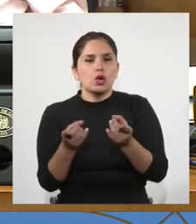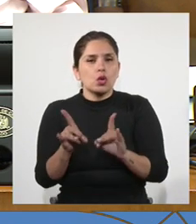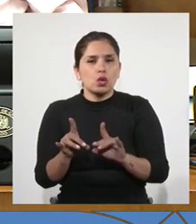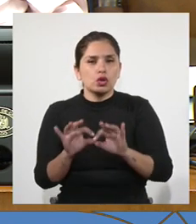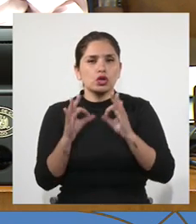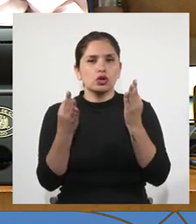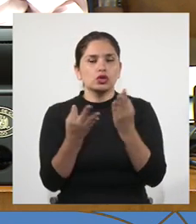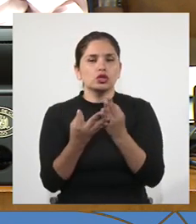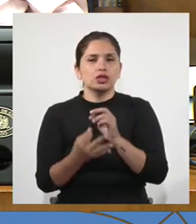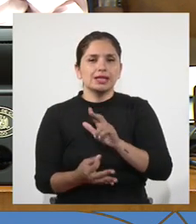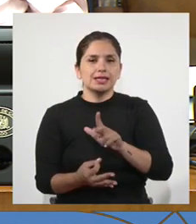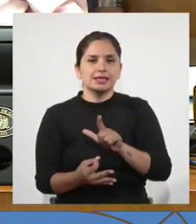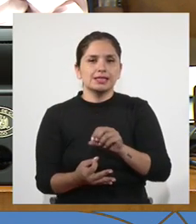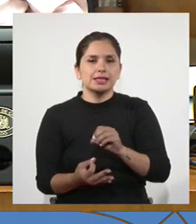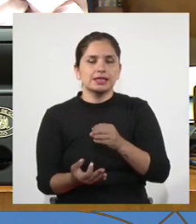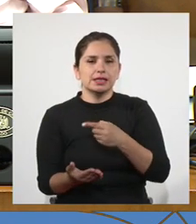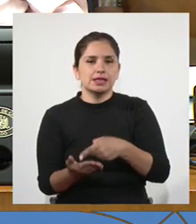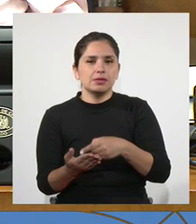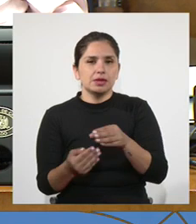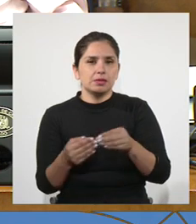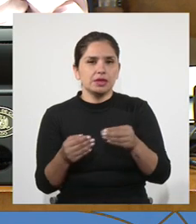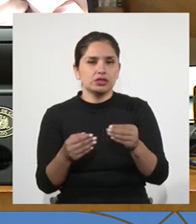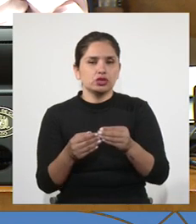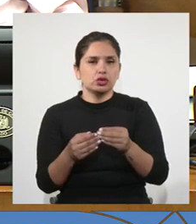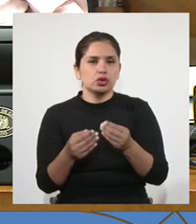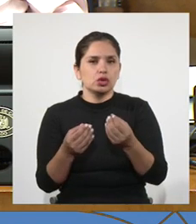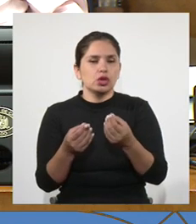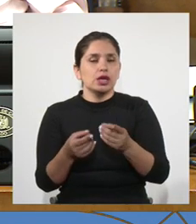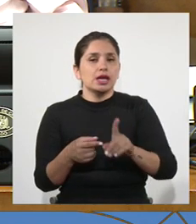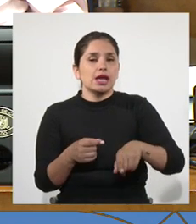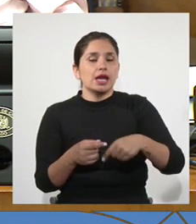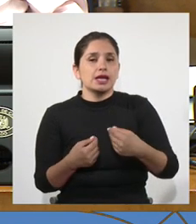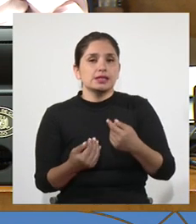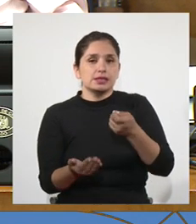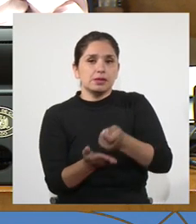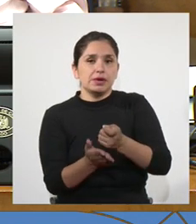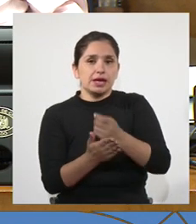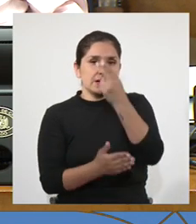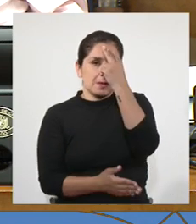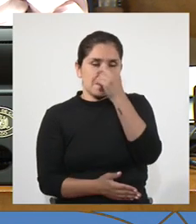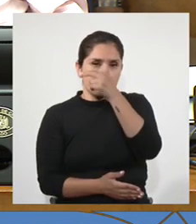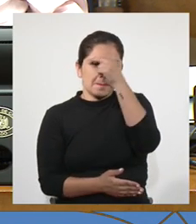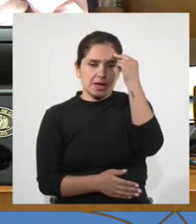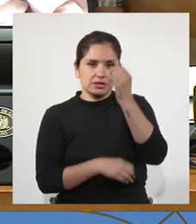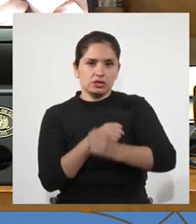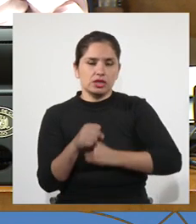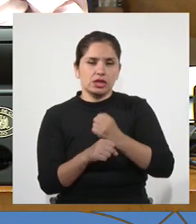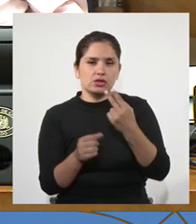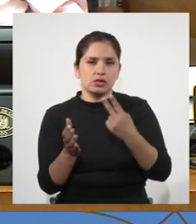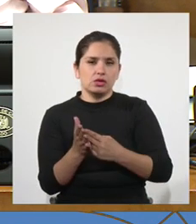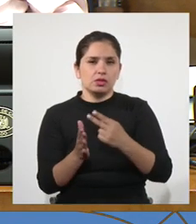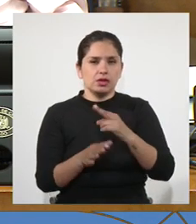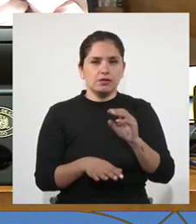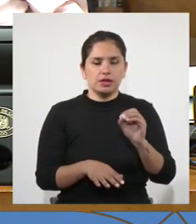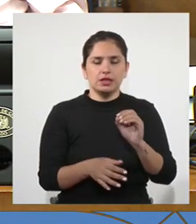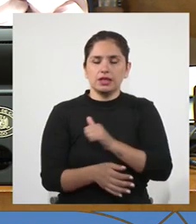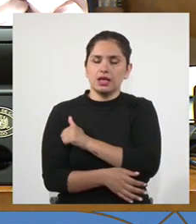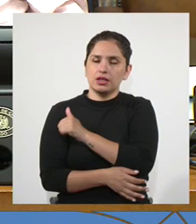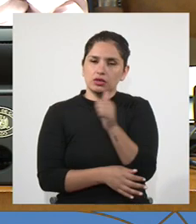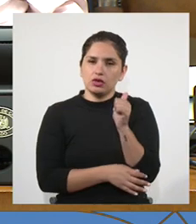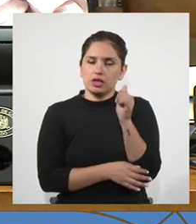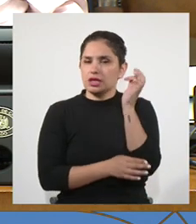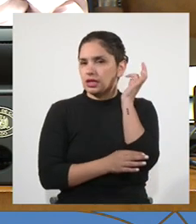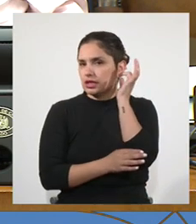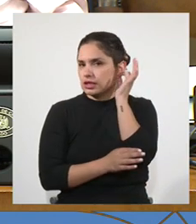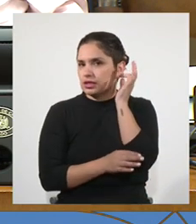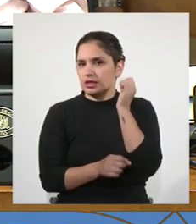de 70.000 pesos por única vez, a ser otorgado en el mes de marzo del año 2020 a todas las trabajadoras